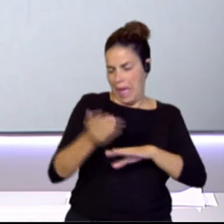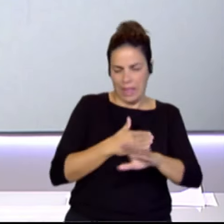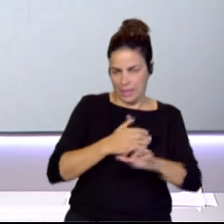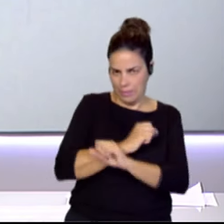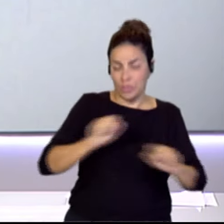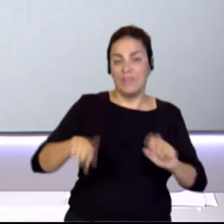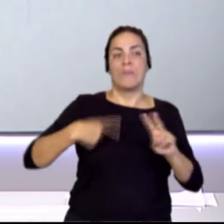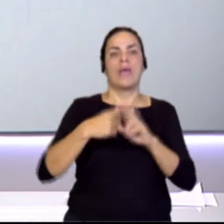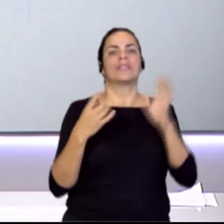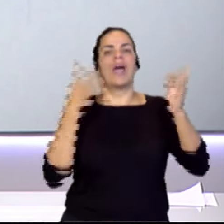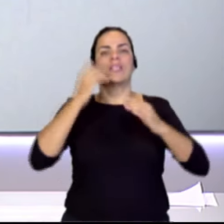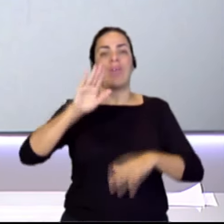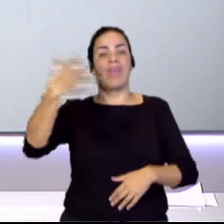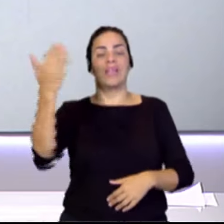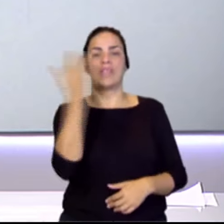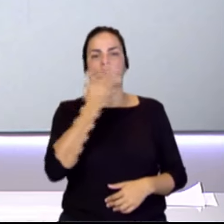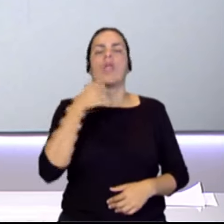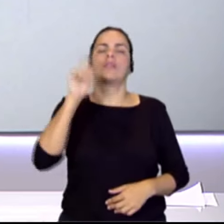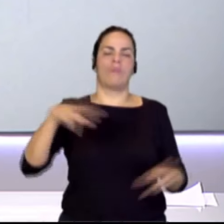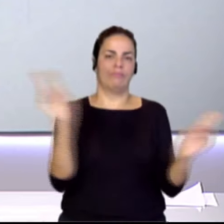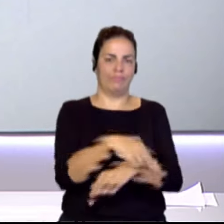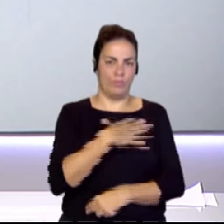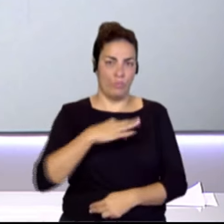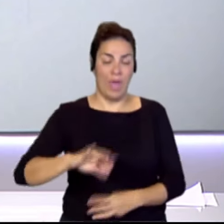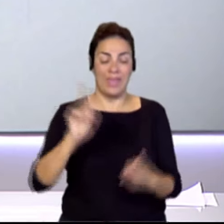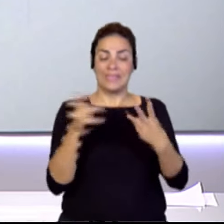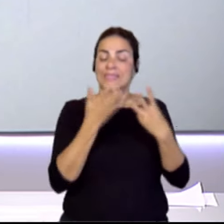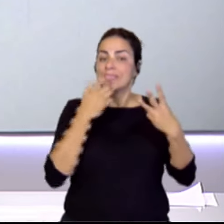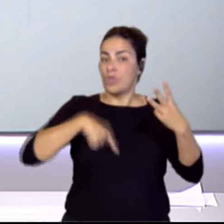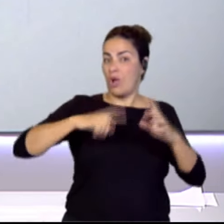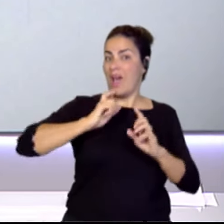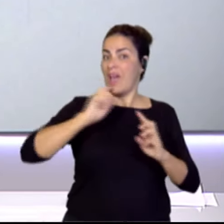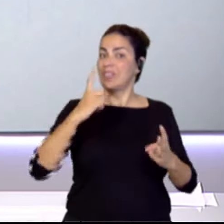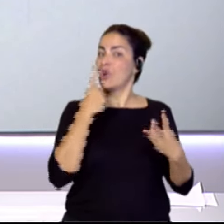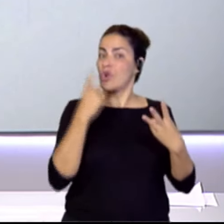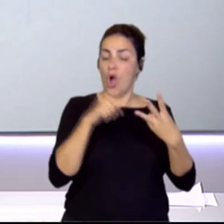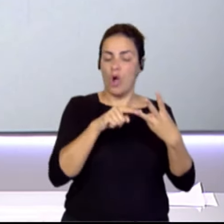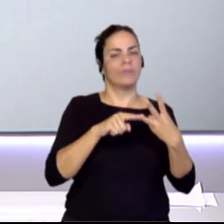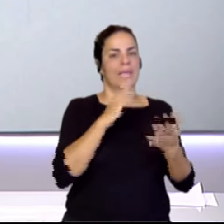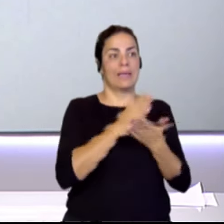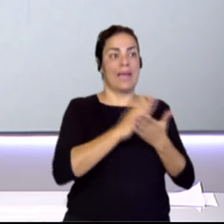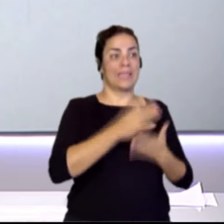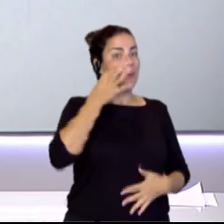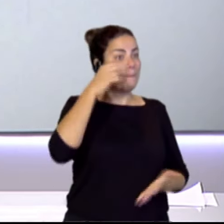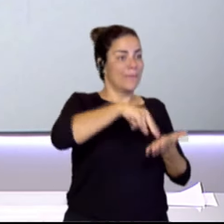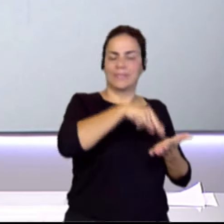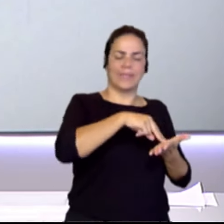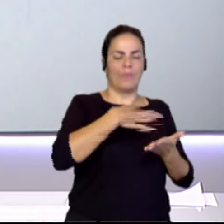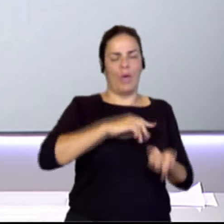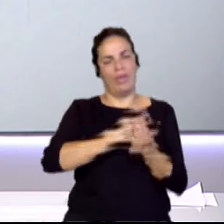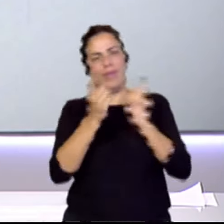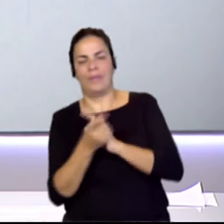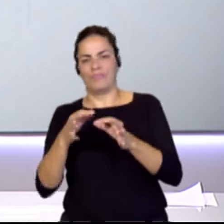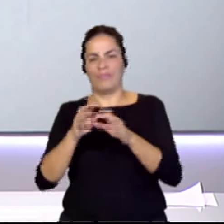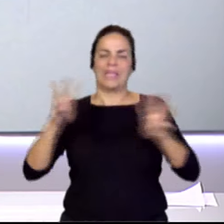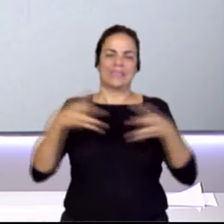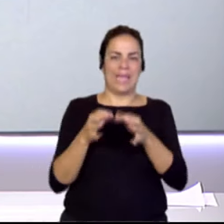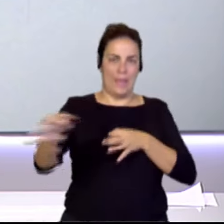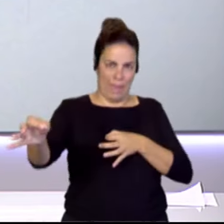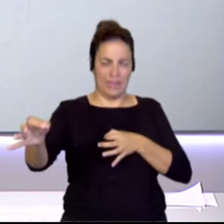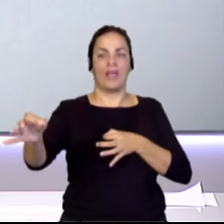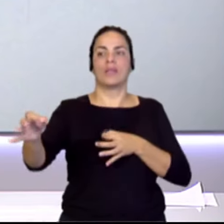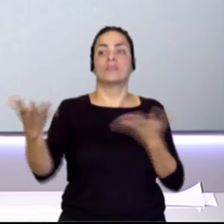actividades extraescolares entre otras medidas si se da el aviso rojo se podrán cambiar las clases presenciales a telemáticas la consejería admite